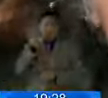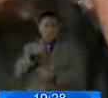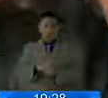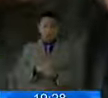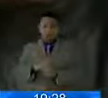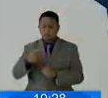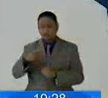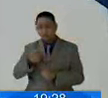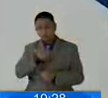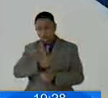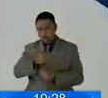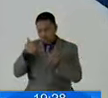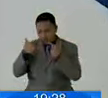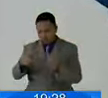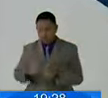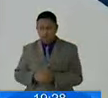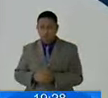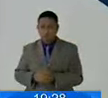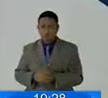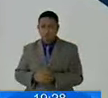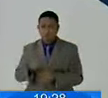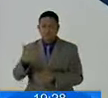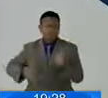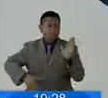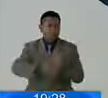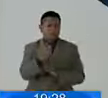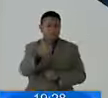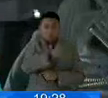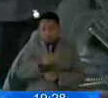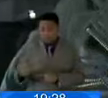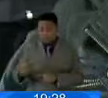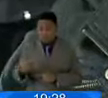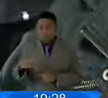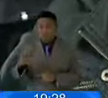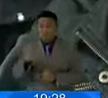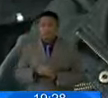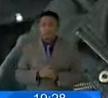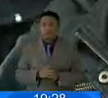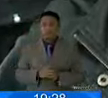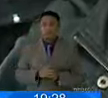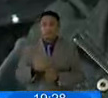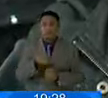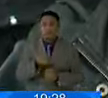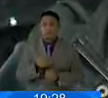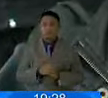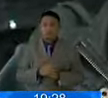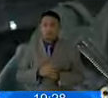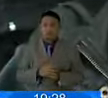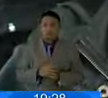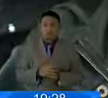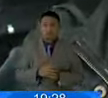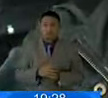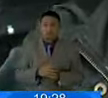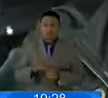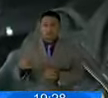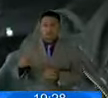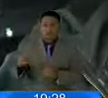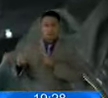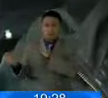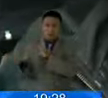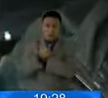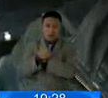tenía 8 años. Desde que se fue no volví a saber nada de Marcelo. Yo tenía miedo del rechazo de él hacia mí.